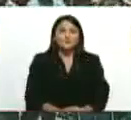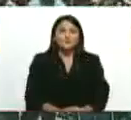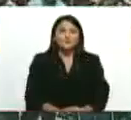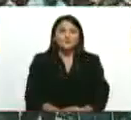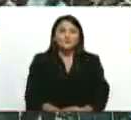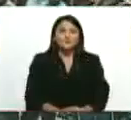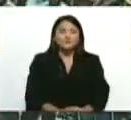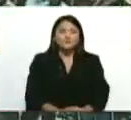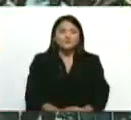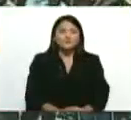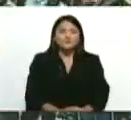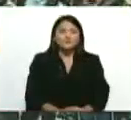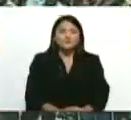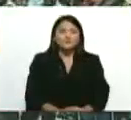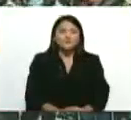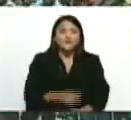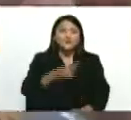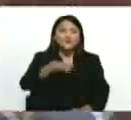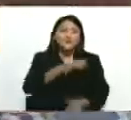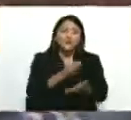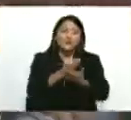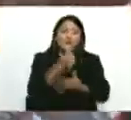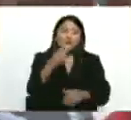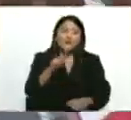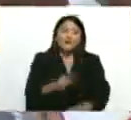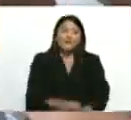Por falta de fe no nos vamos a quedar.